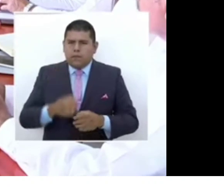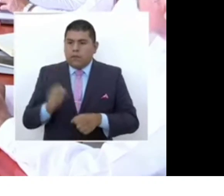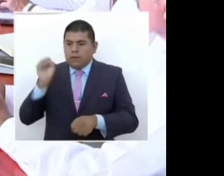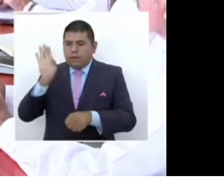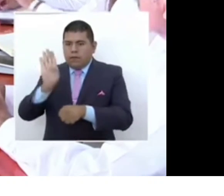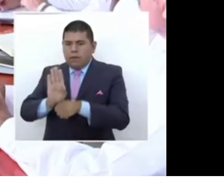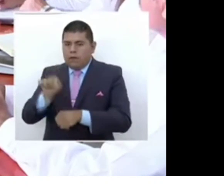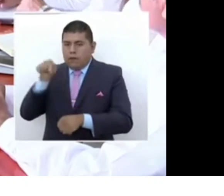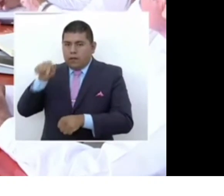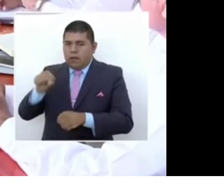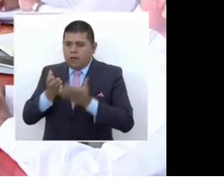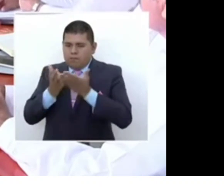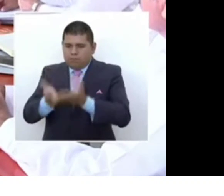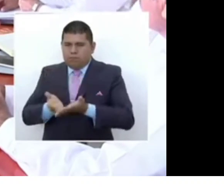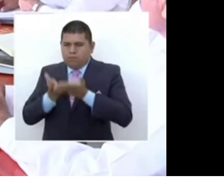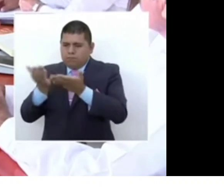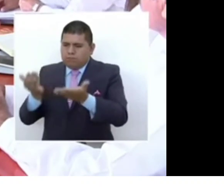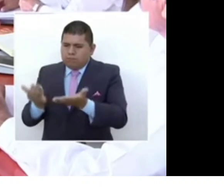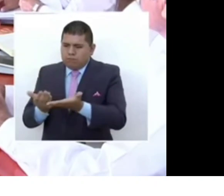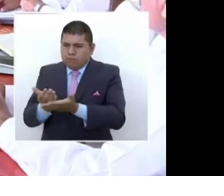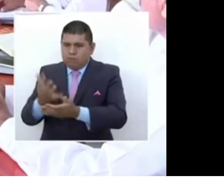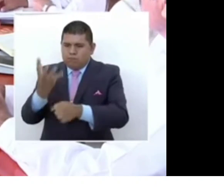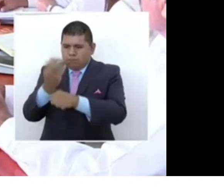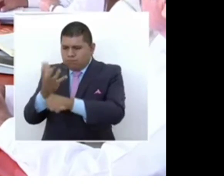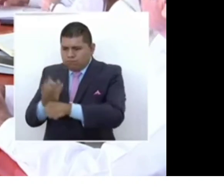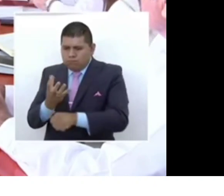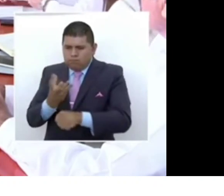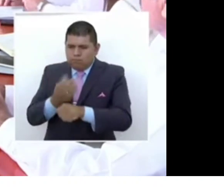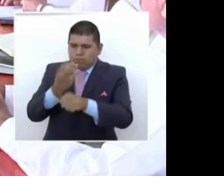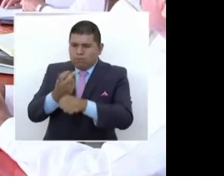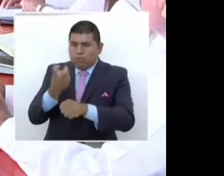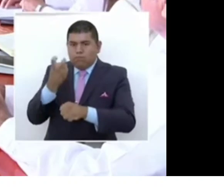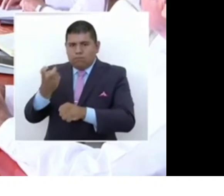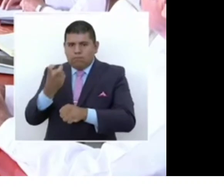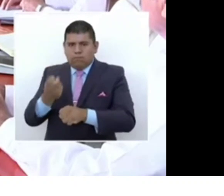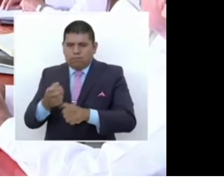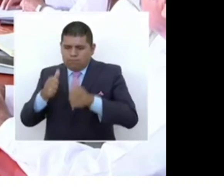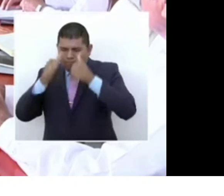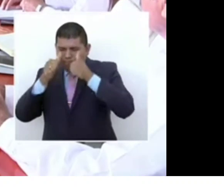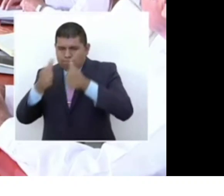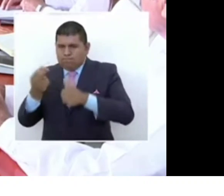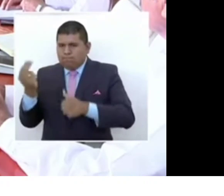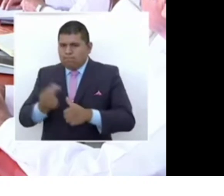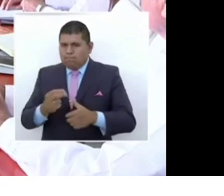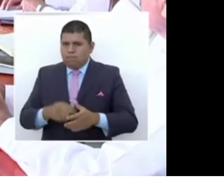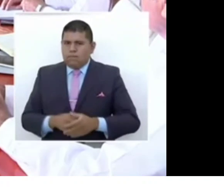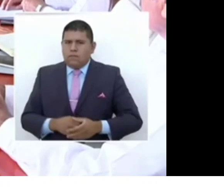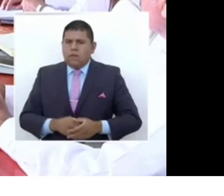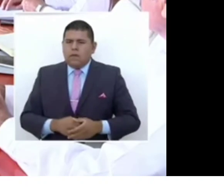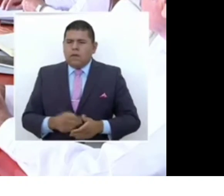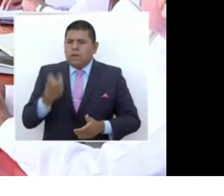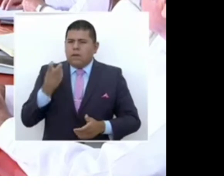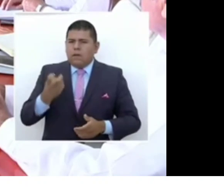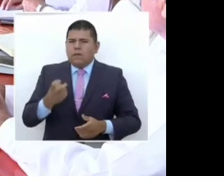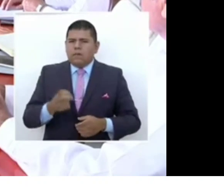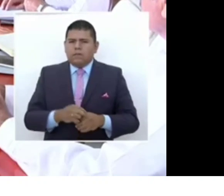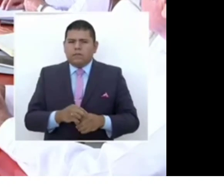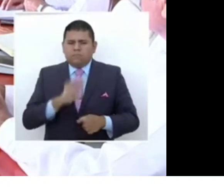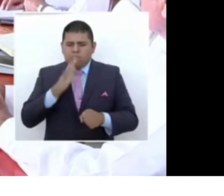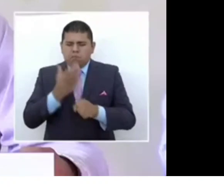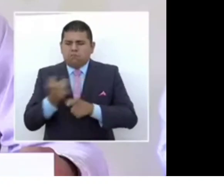San Blas, que se está dragando, que esta es una obra a